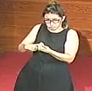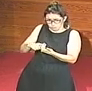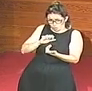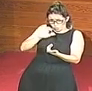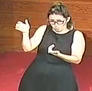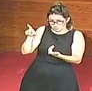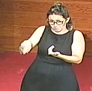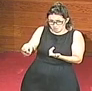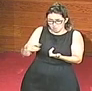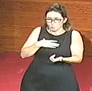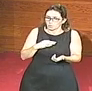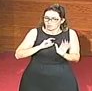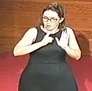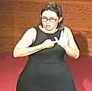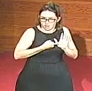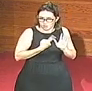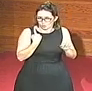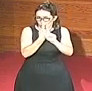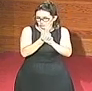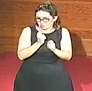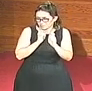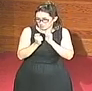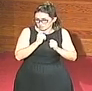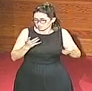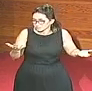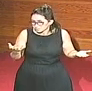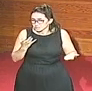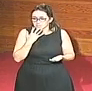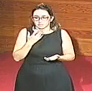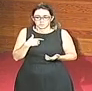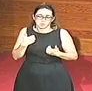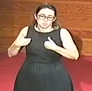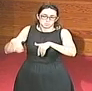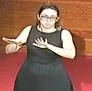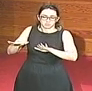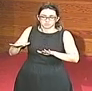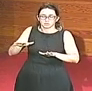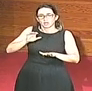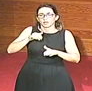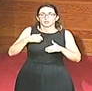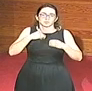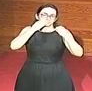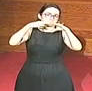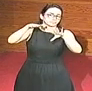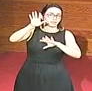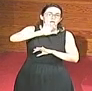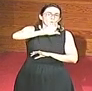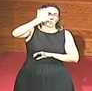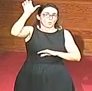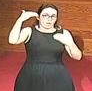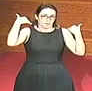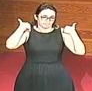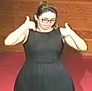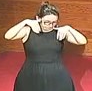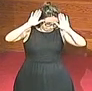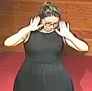legislará sobre la prensa. Entonces, si le damos las competencias a Europa solo, mal, pero si se las